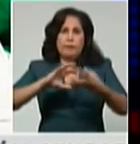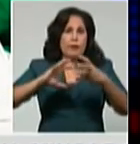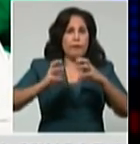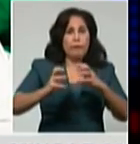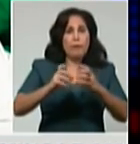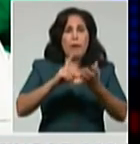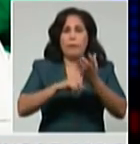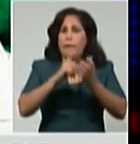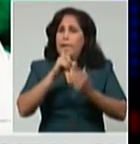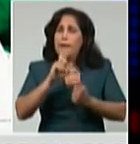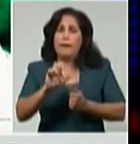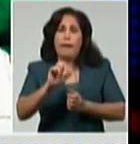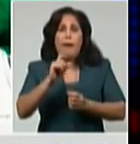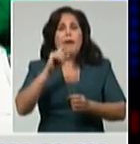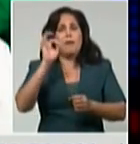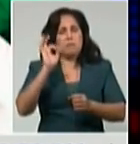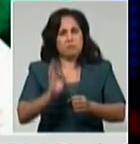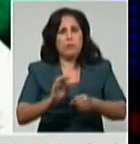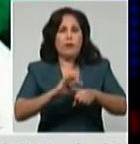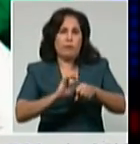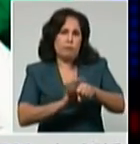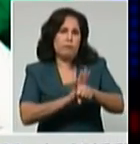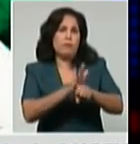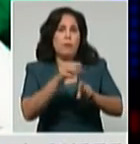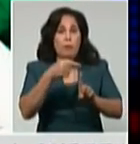y así hacía un esfuerzo por todos nuestros